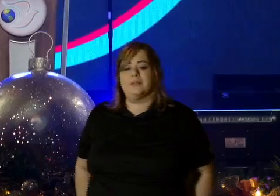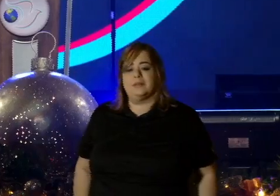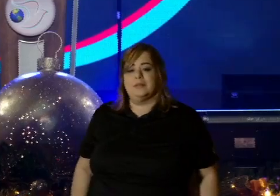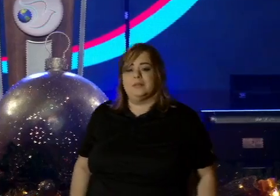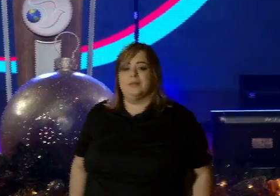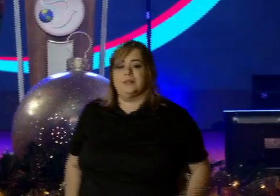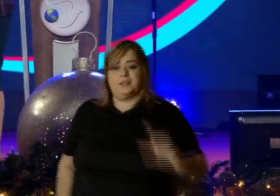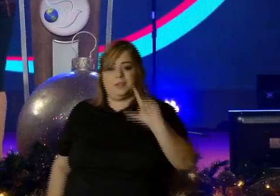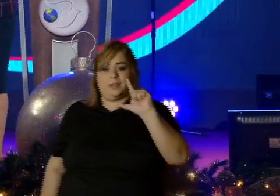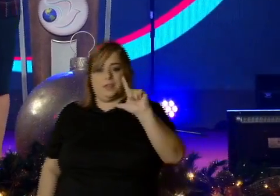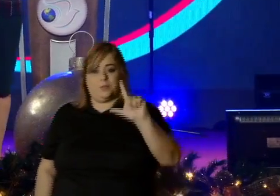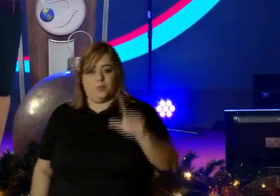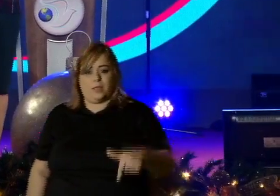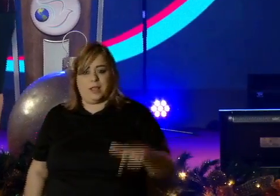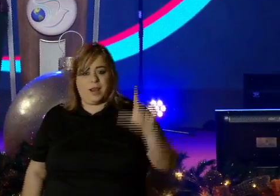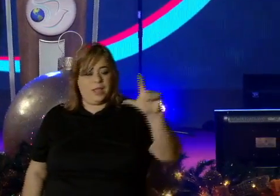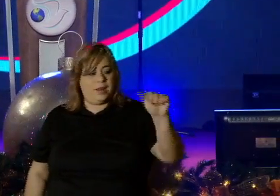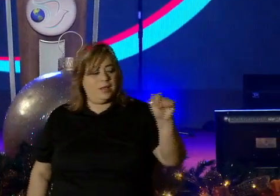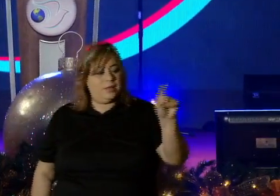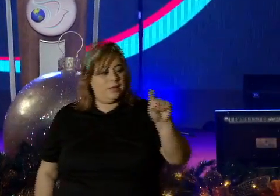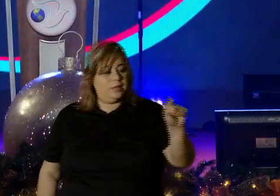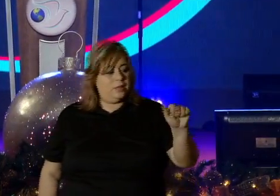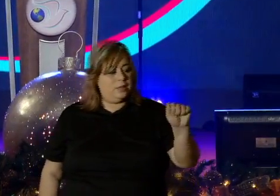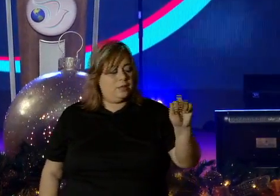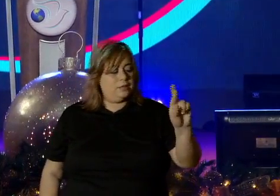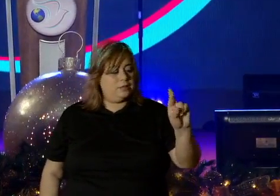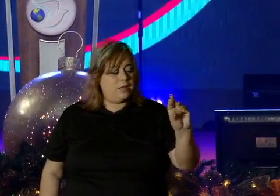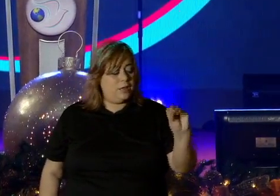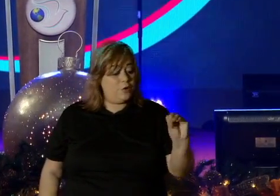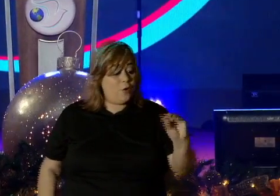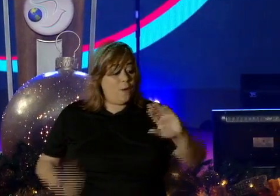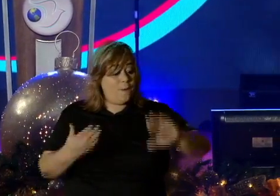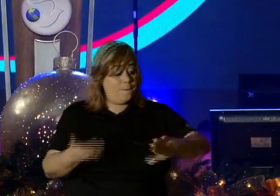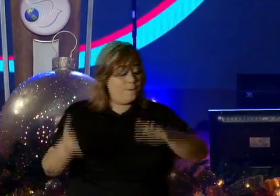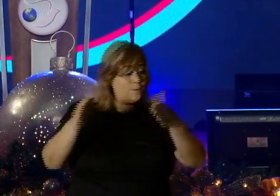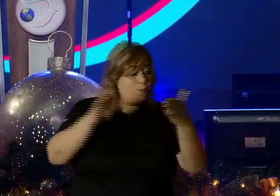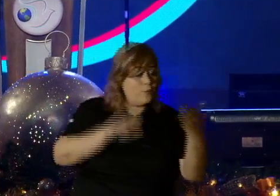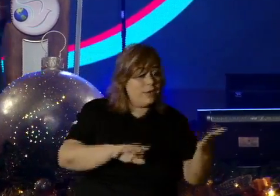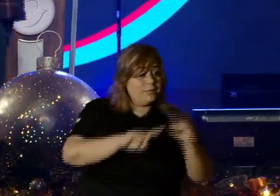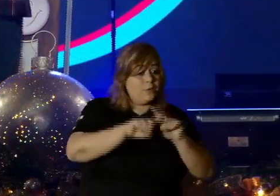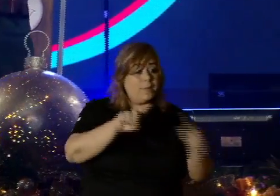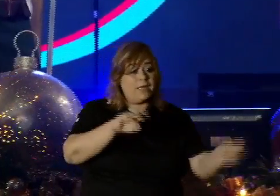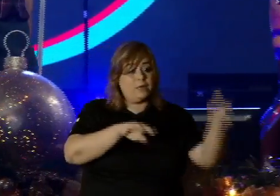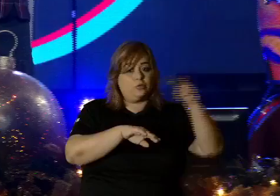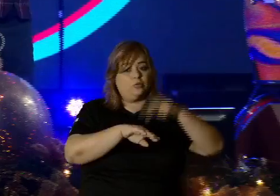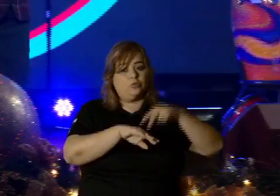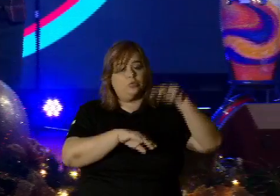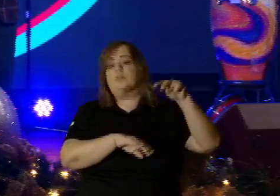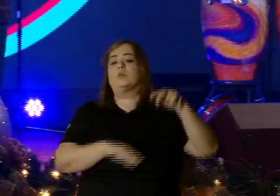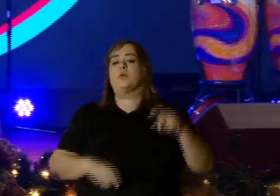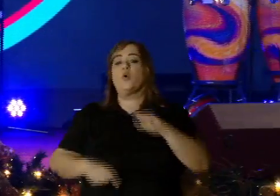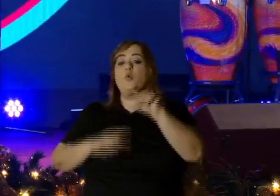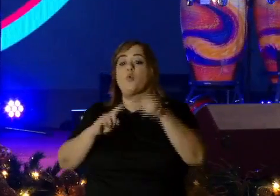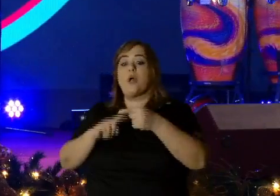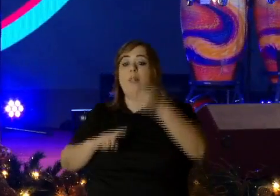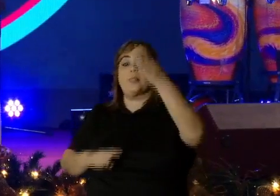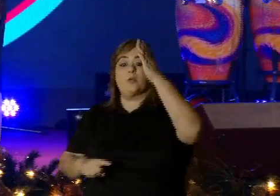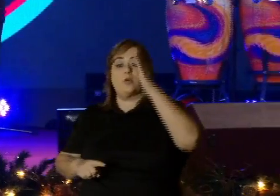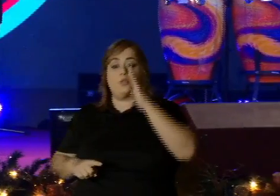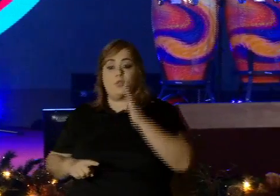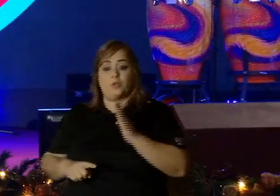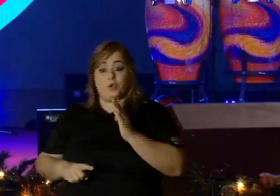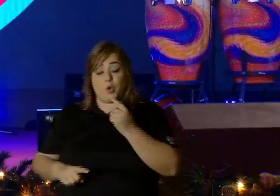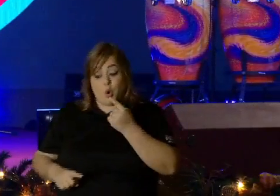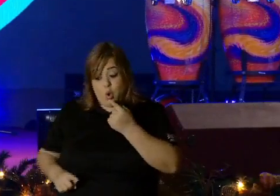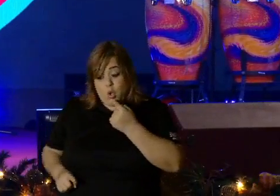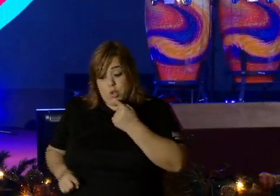Después de eso, Lázaro, el muerto que resucitó. Cuando el Señor interviene en nuestras vidas, te cambian el